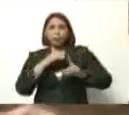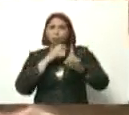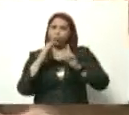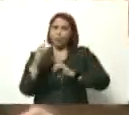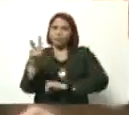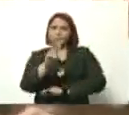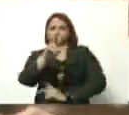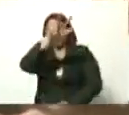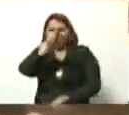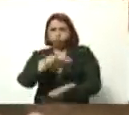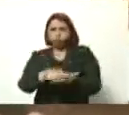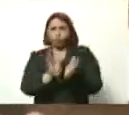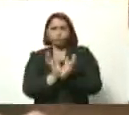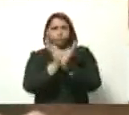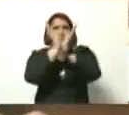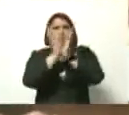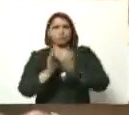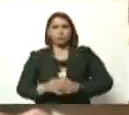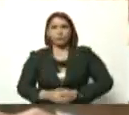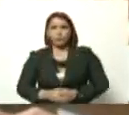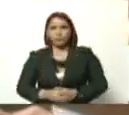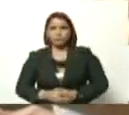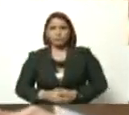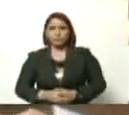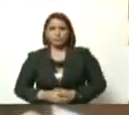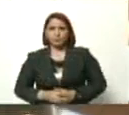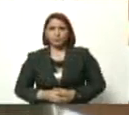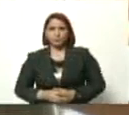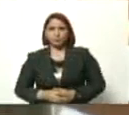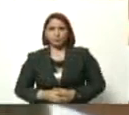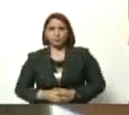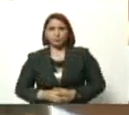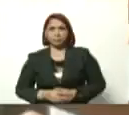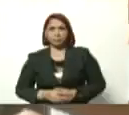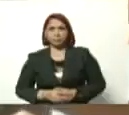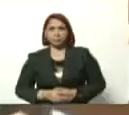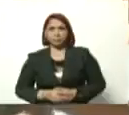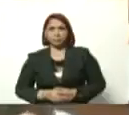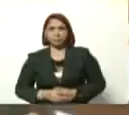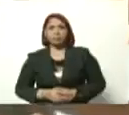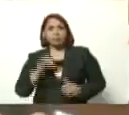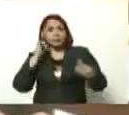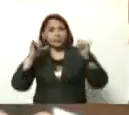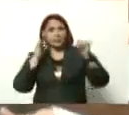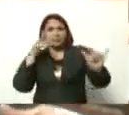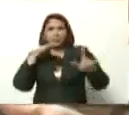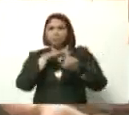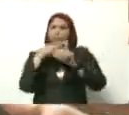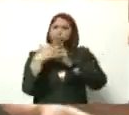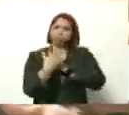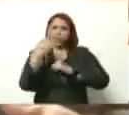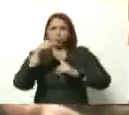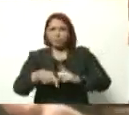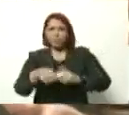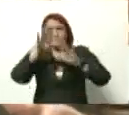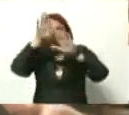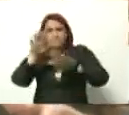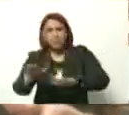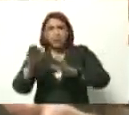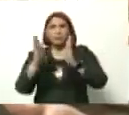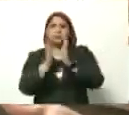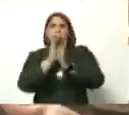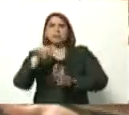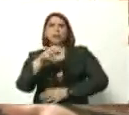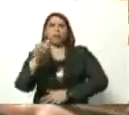aprobación del expediente de el ciclo festivo alrededor del cultivo son artistas venezuela va a sumar